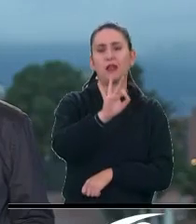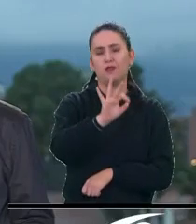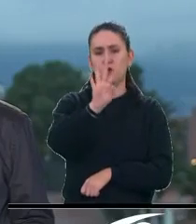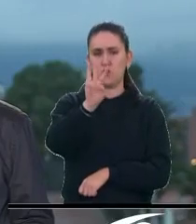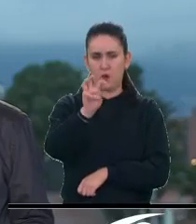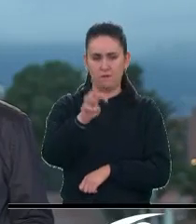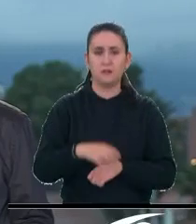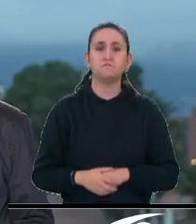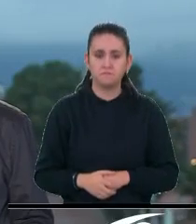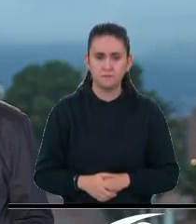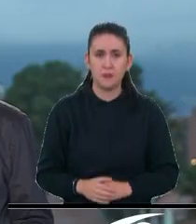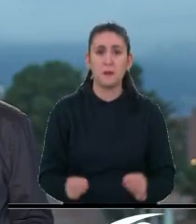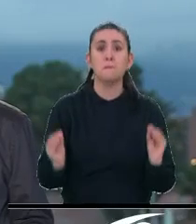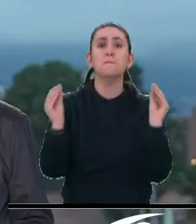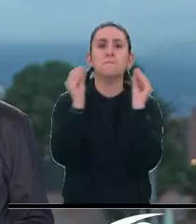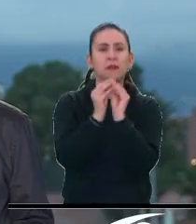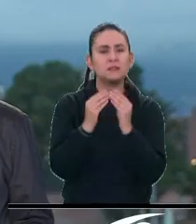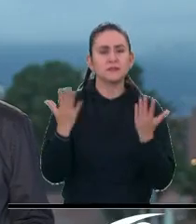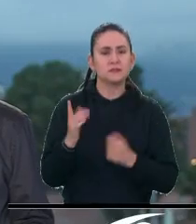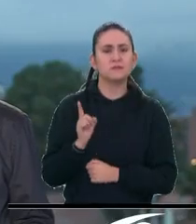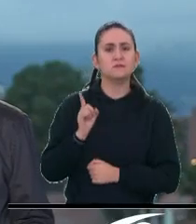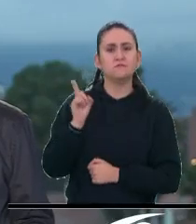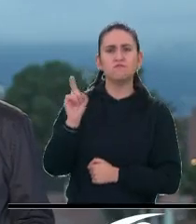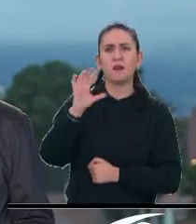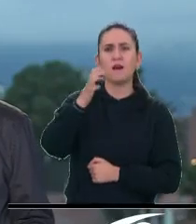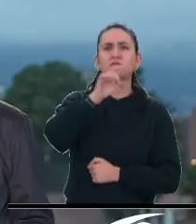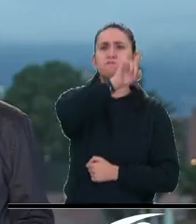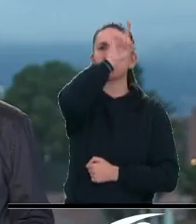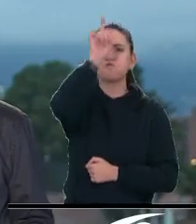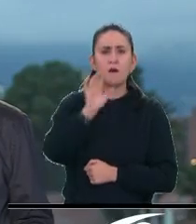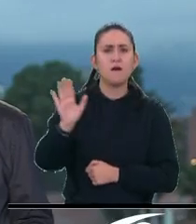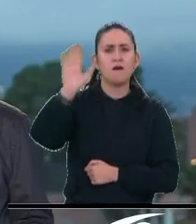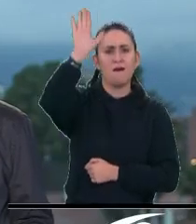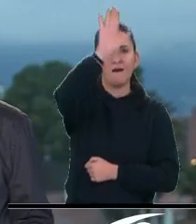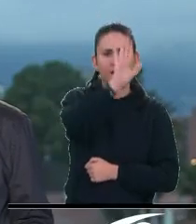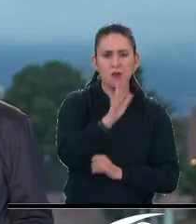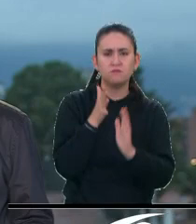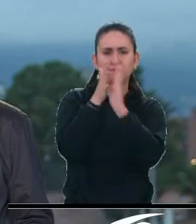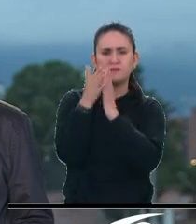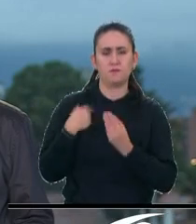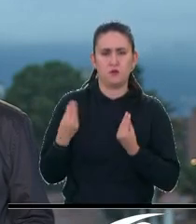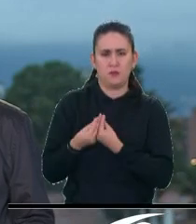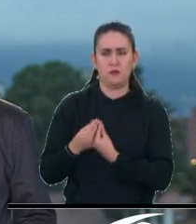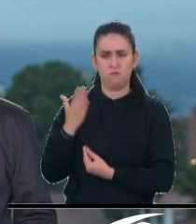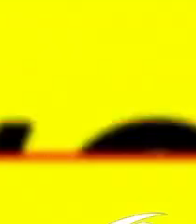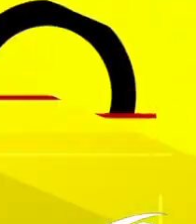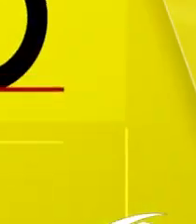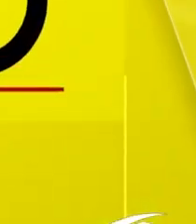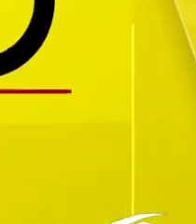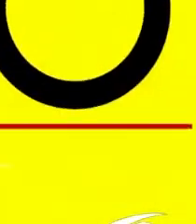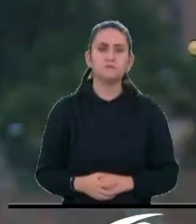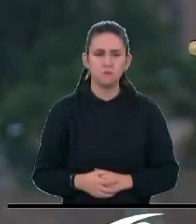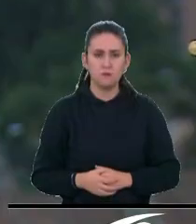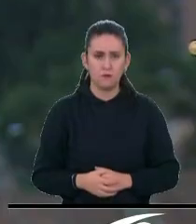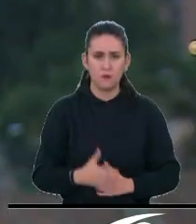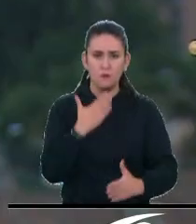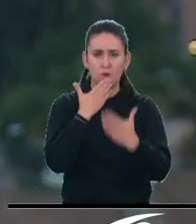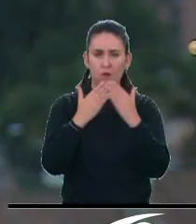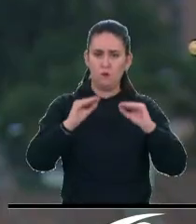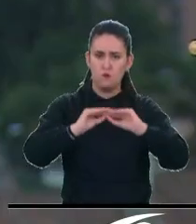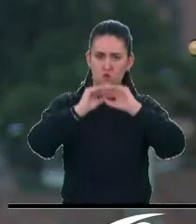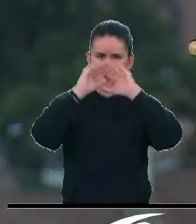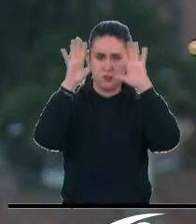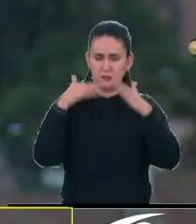aquí están también los hechos nuestras regiones presentes a esta hora la primera misión carlos molina buenos días cuando llegó buenos días